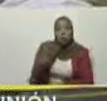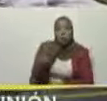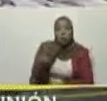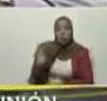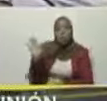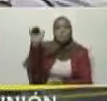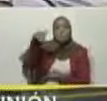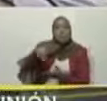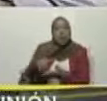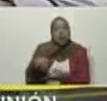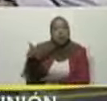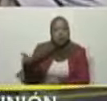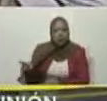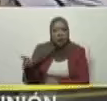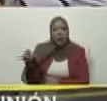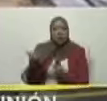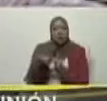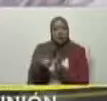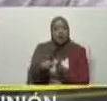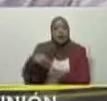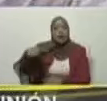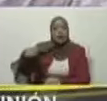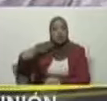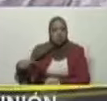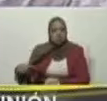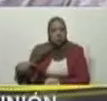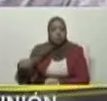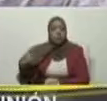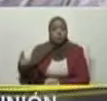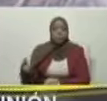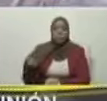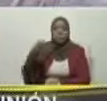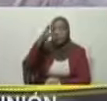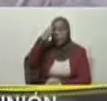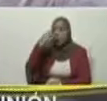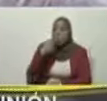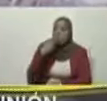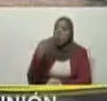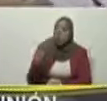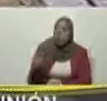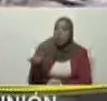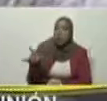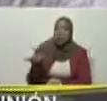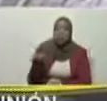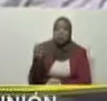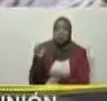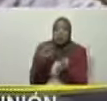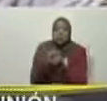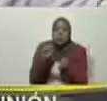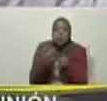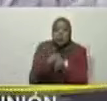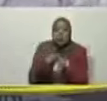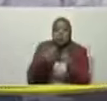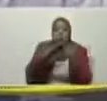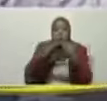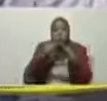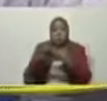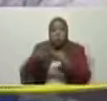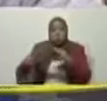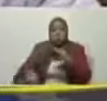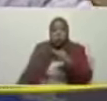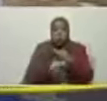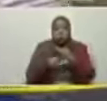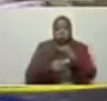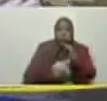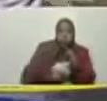el pueblo quedó sobre las piedras, abajo de las piedras quedó. Y hubo que